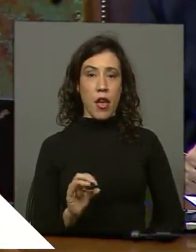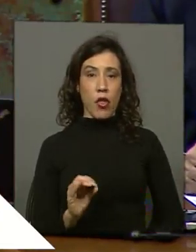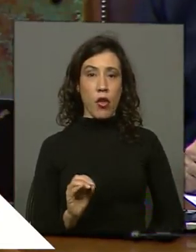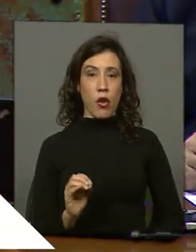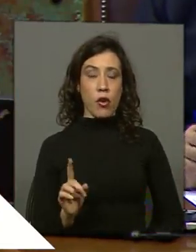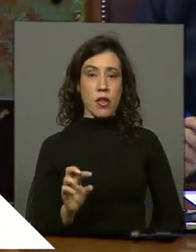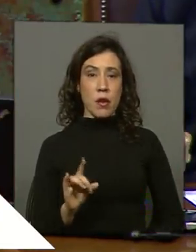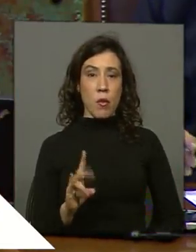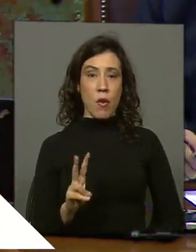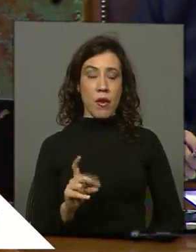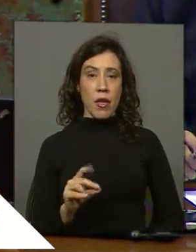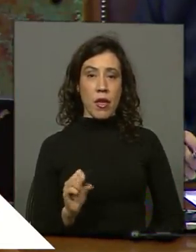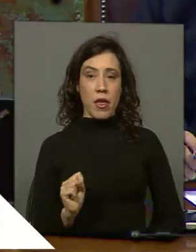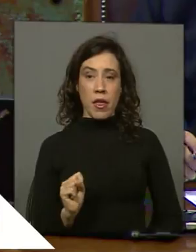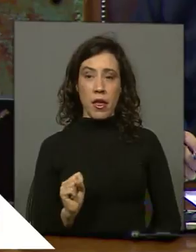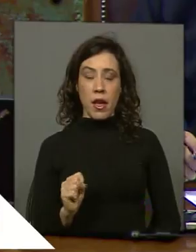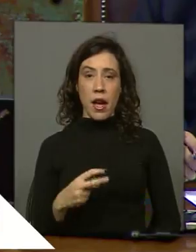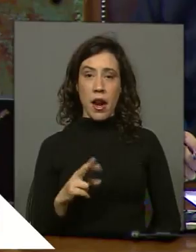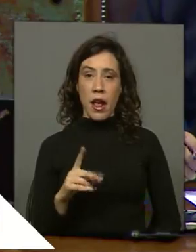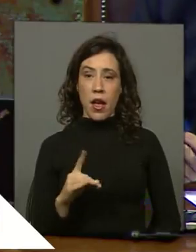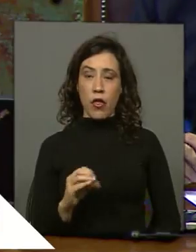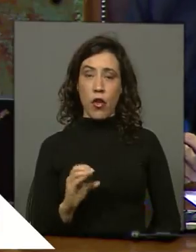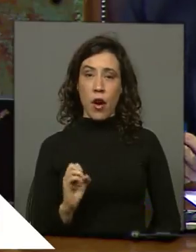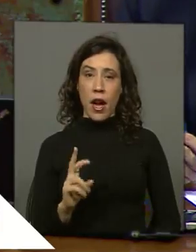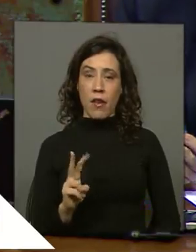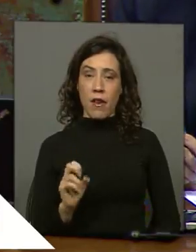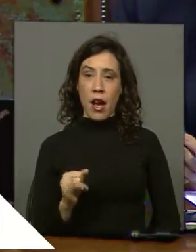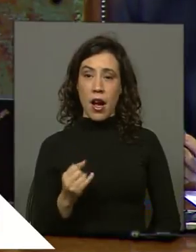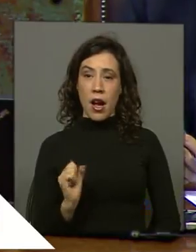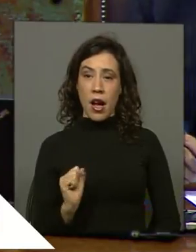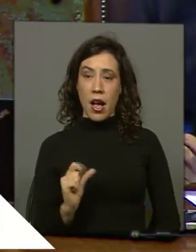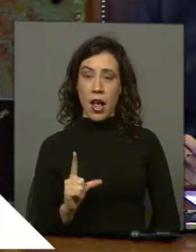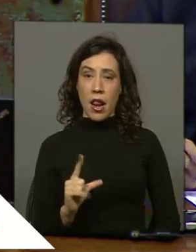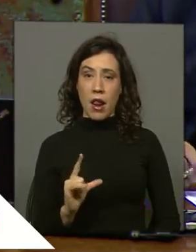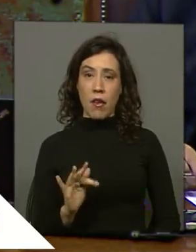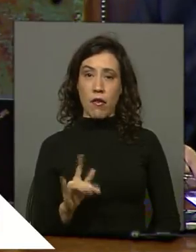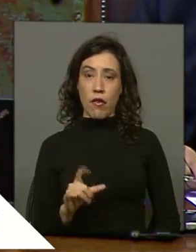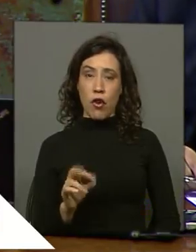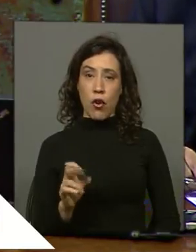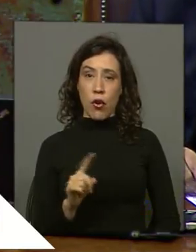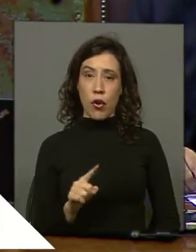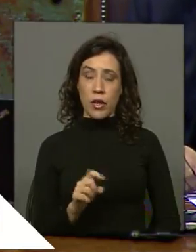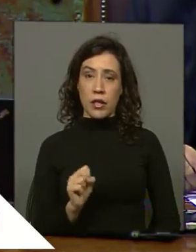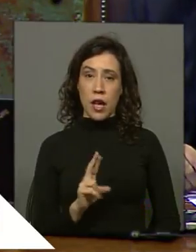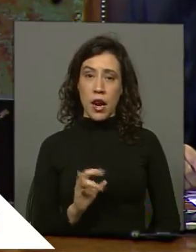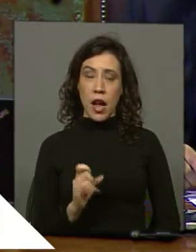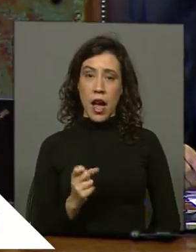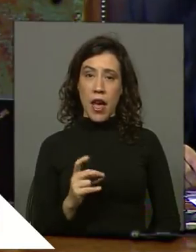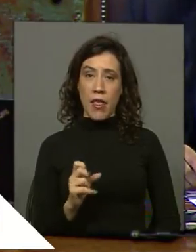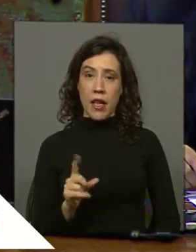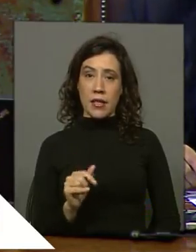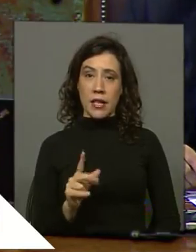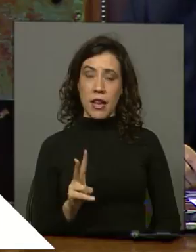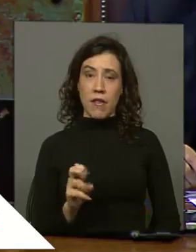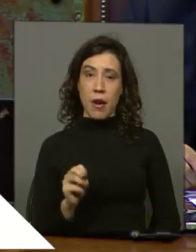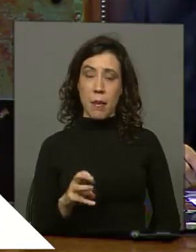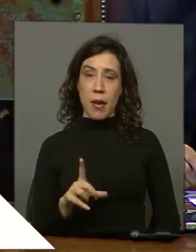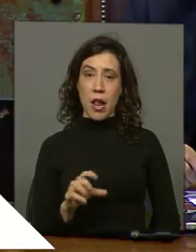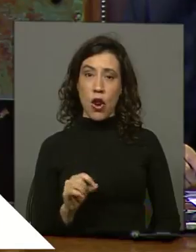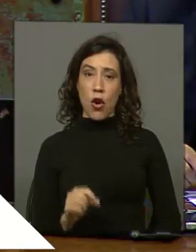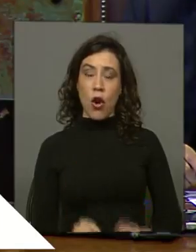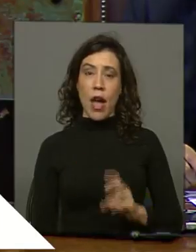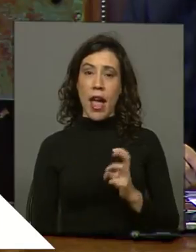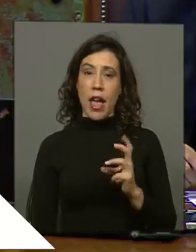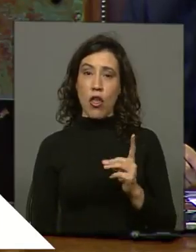Alejandra Sepúlveda Marcela Hernando Loreto Carvajal don Iván Flores Claudio Varregada Ernesto Silva Daniel Melo José